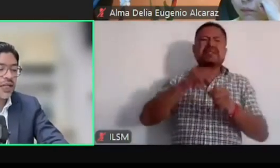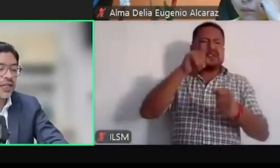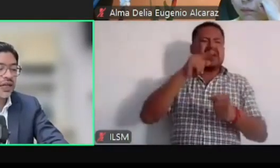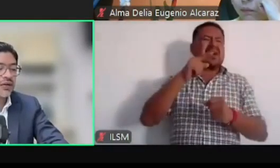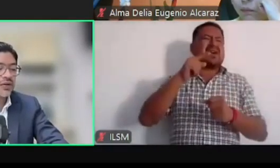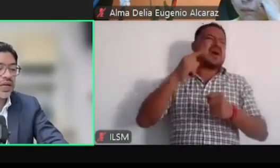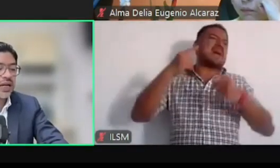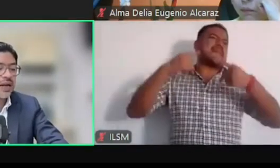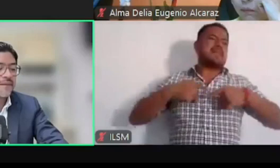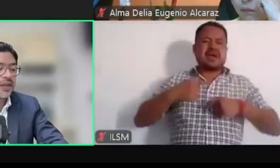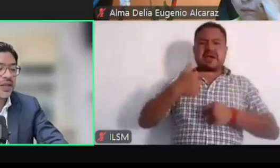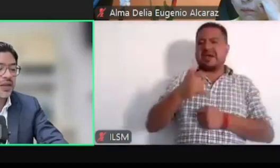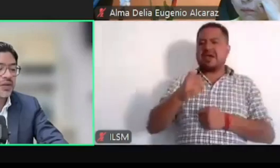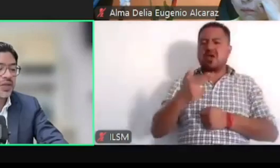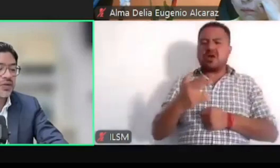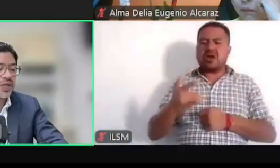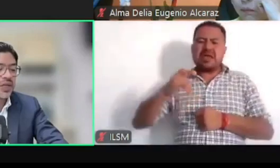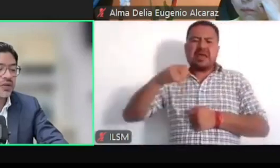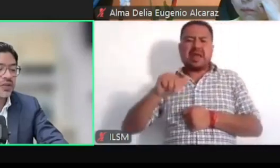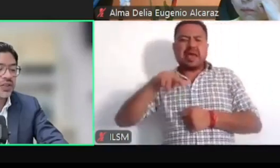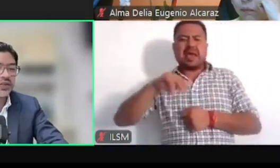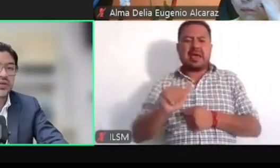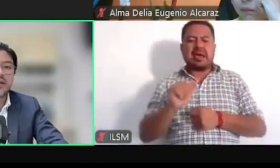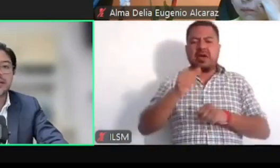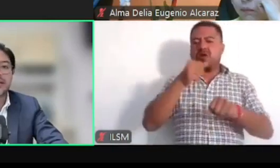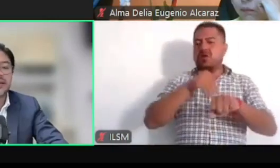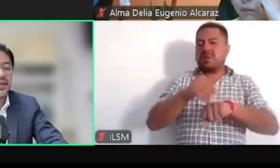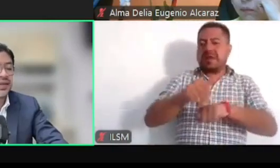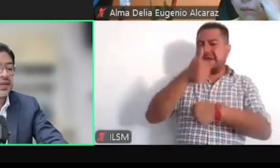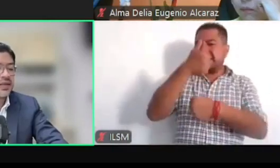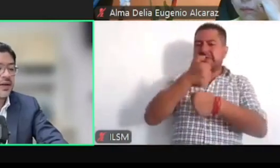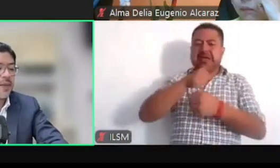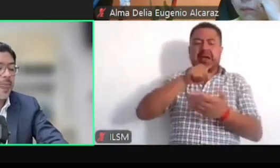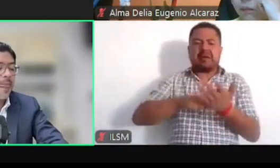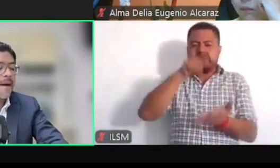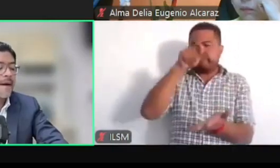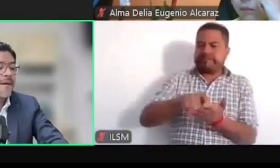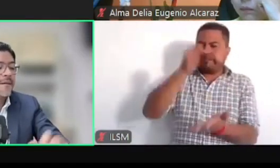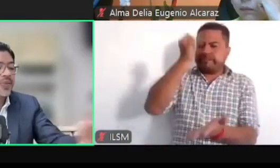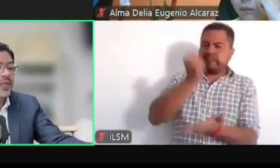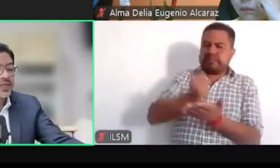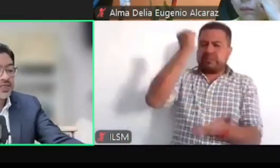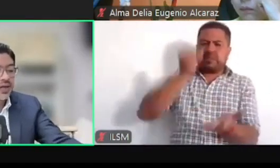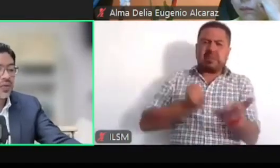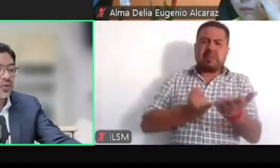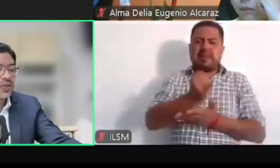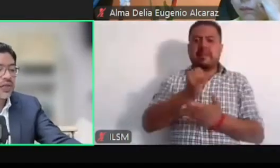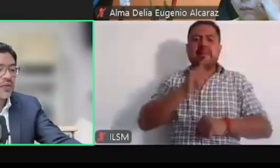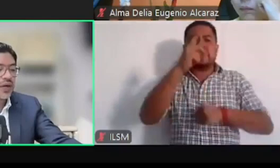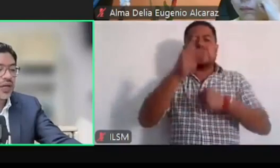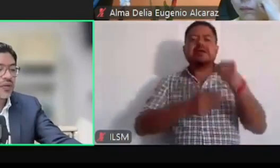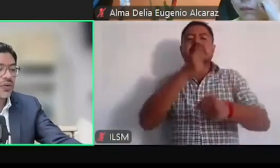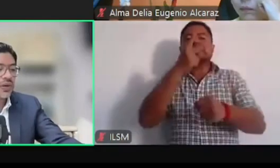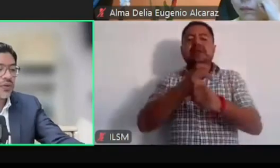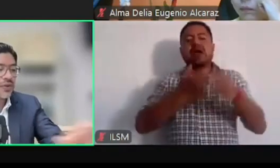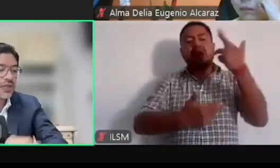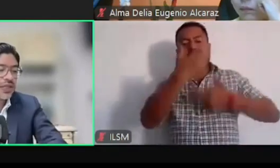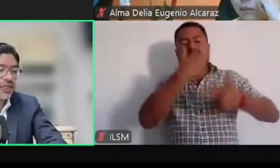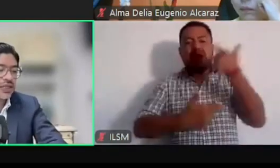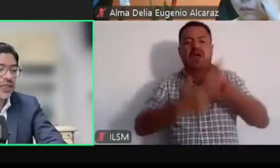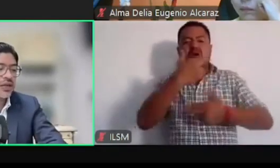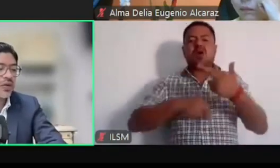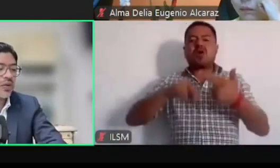Georgina de la cruz Galeana en términos del considerando sexto de la precedente sentencia segundo se revoca el acuerdo de